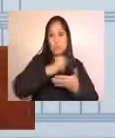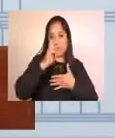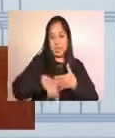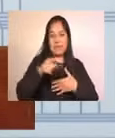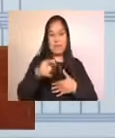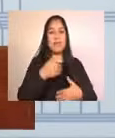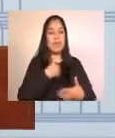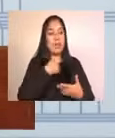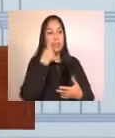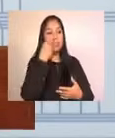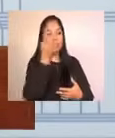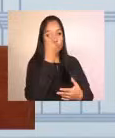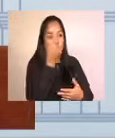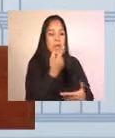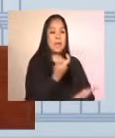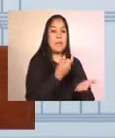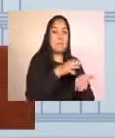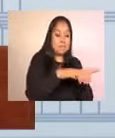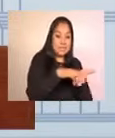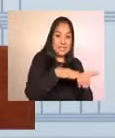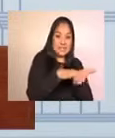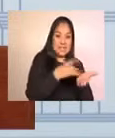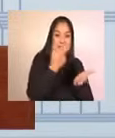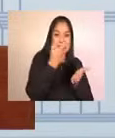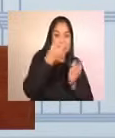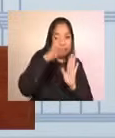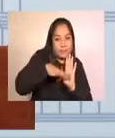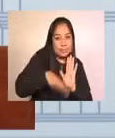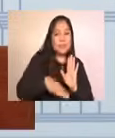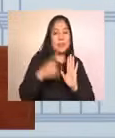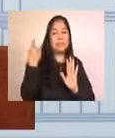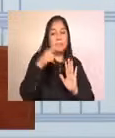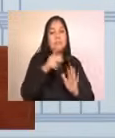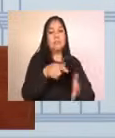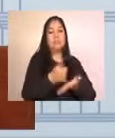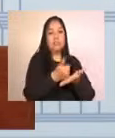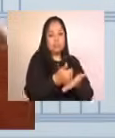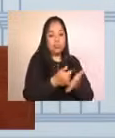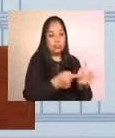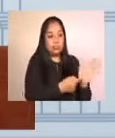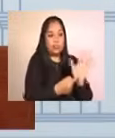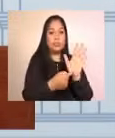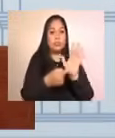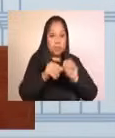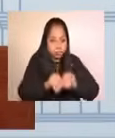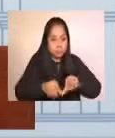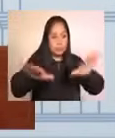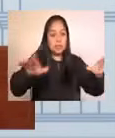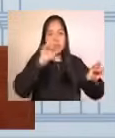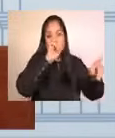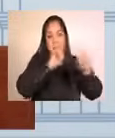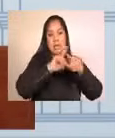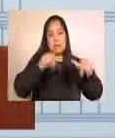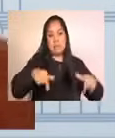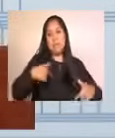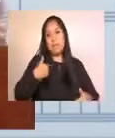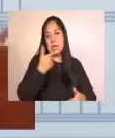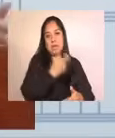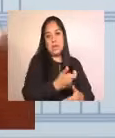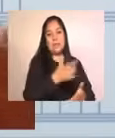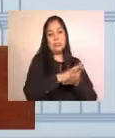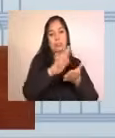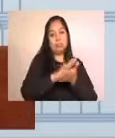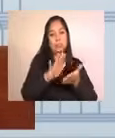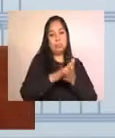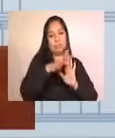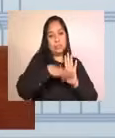conseguir medicinas de manera más barata para que eso se traduzca en el bolsillo, en costos más bajos